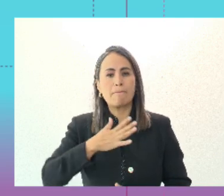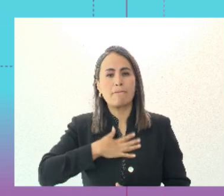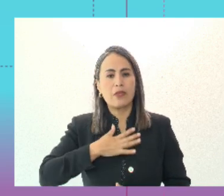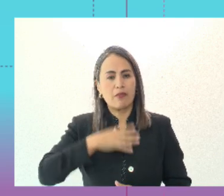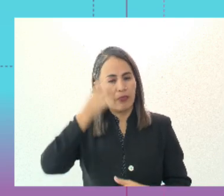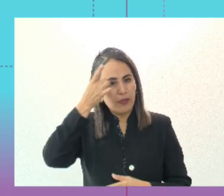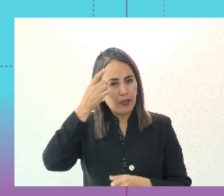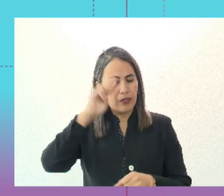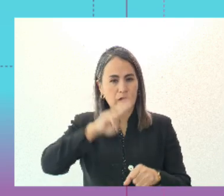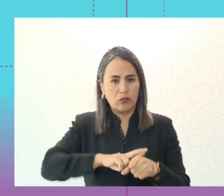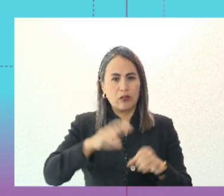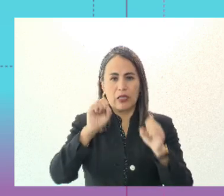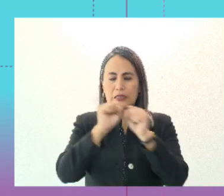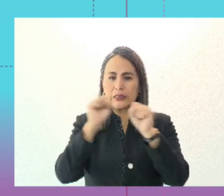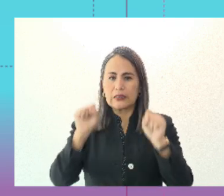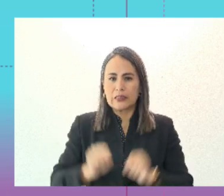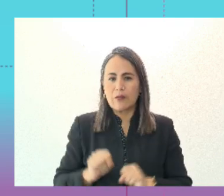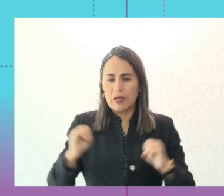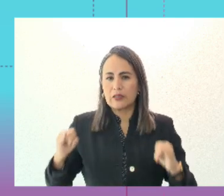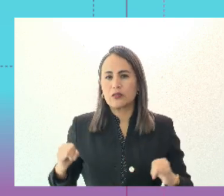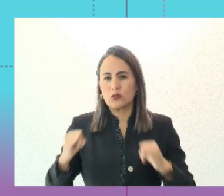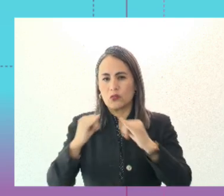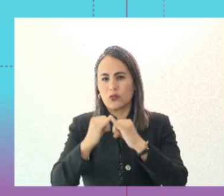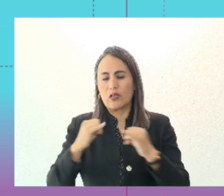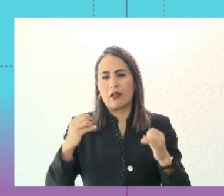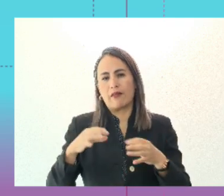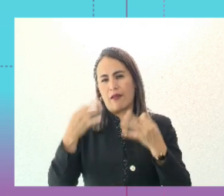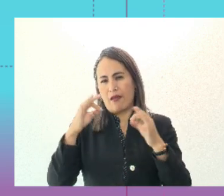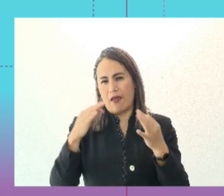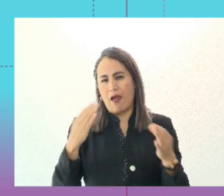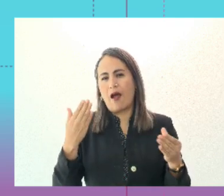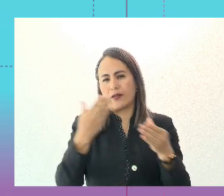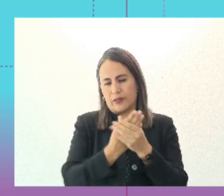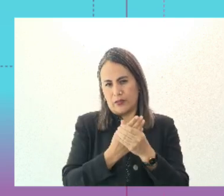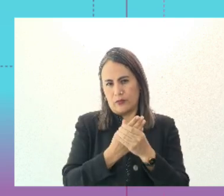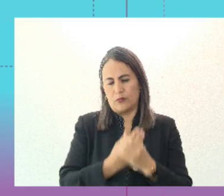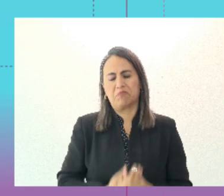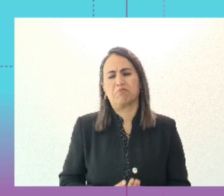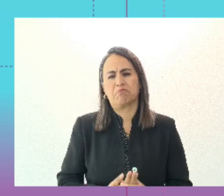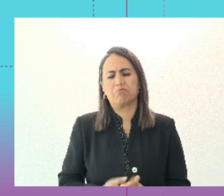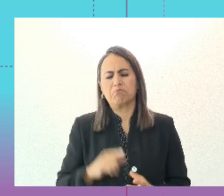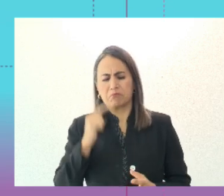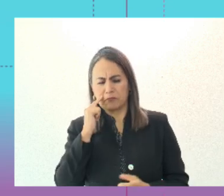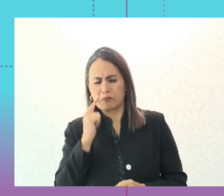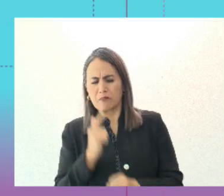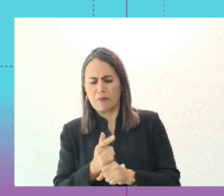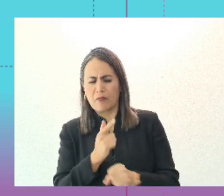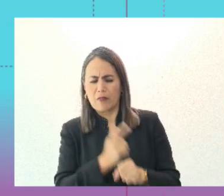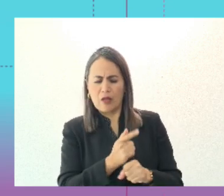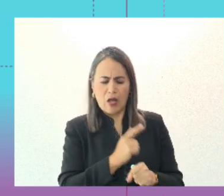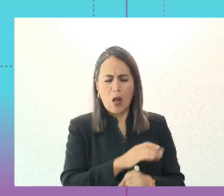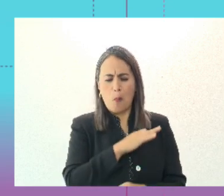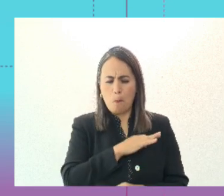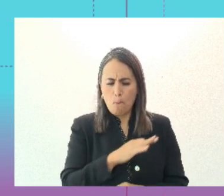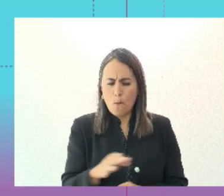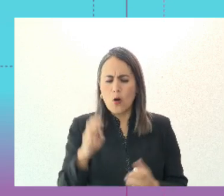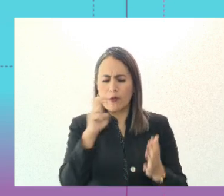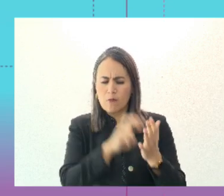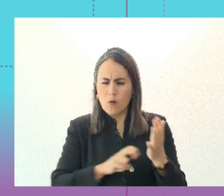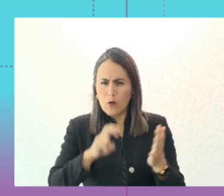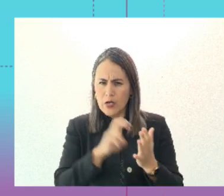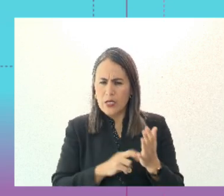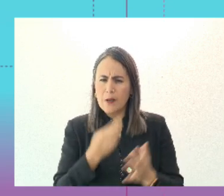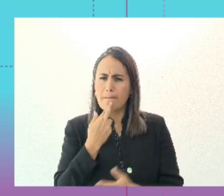Sistema Institucional de Archivos aplicar todas las herramientas para aquello que yo me percaté que eran áreas de oportunidad,